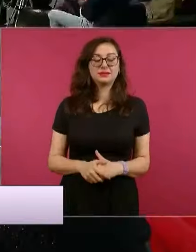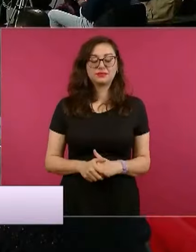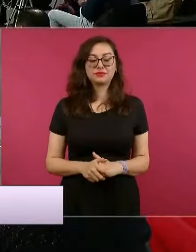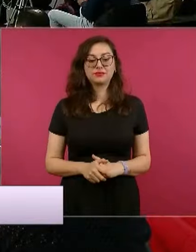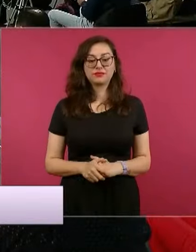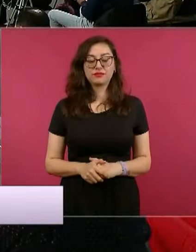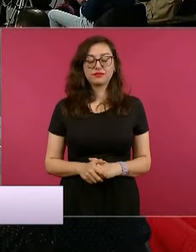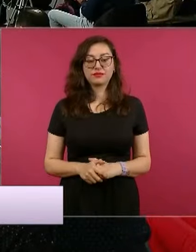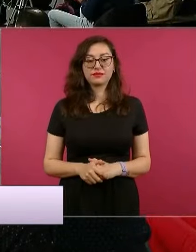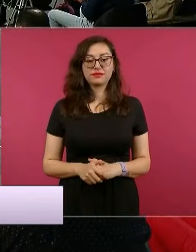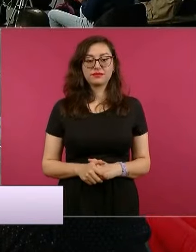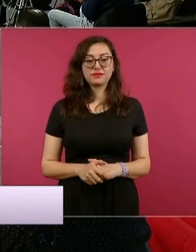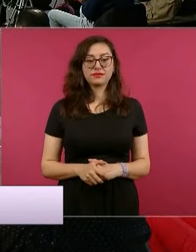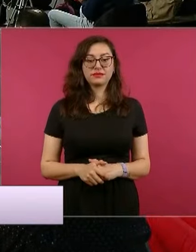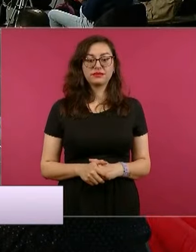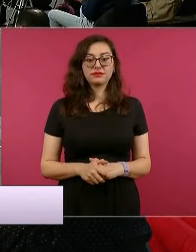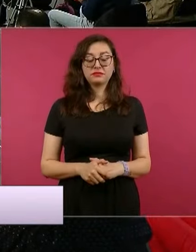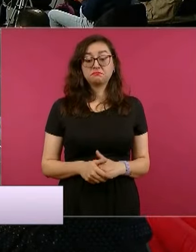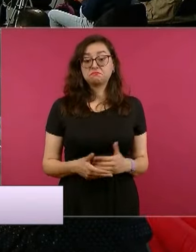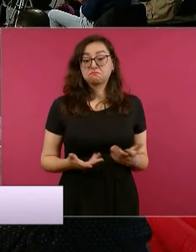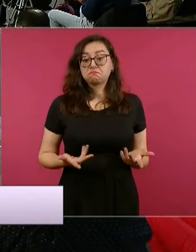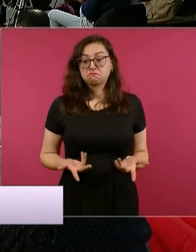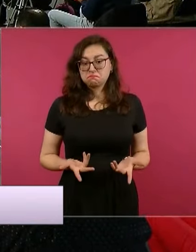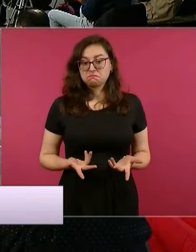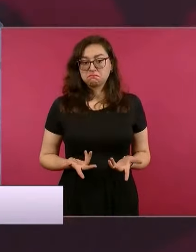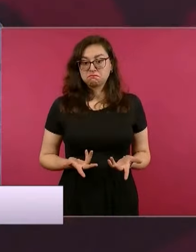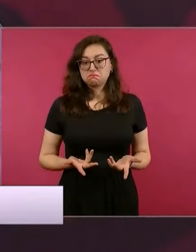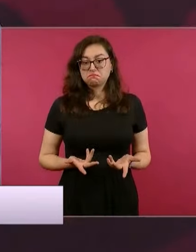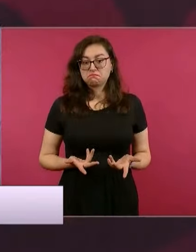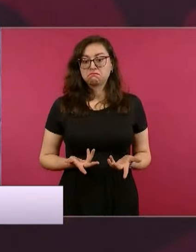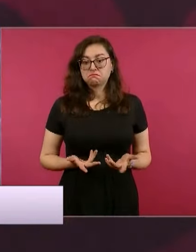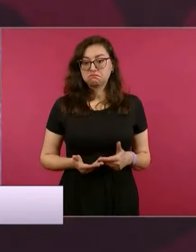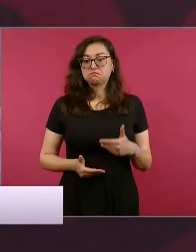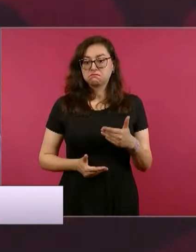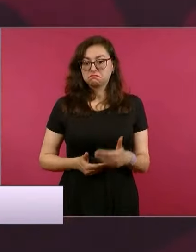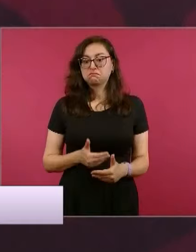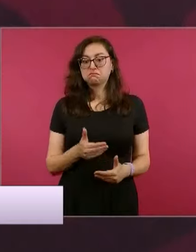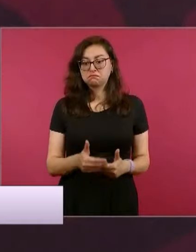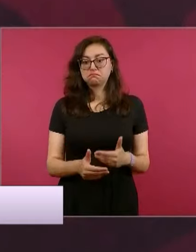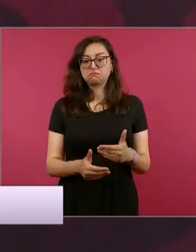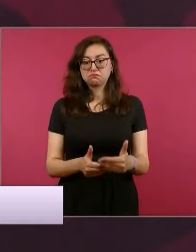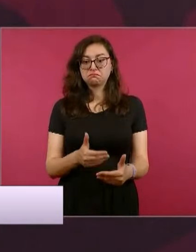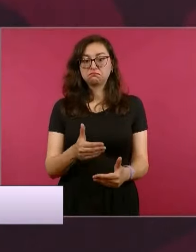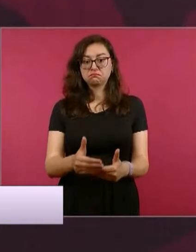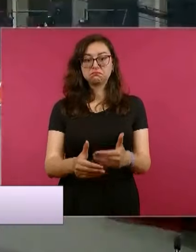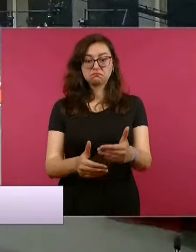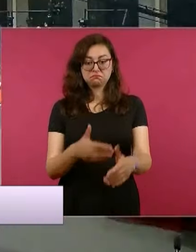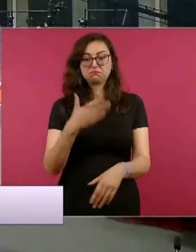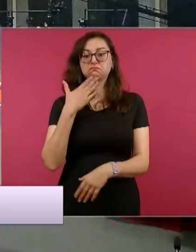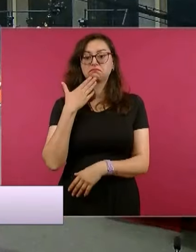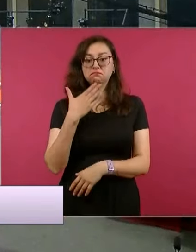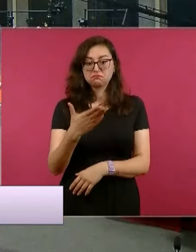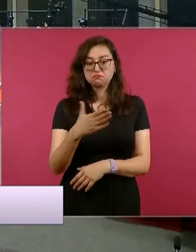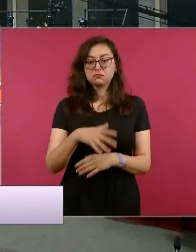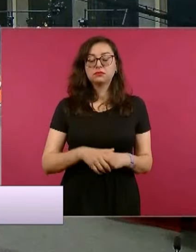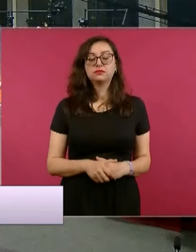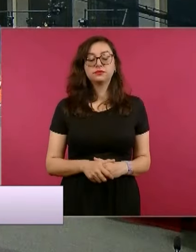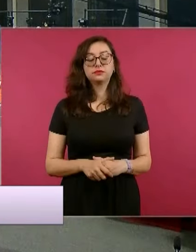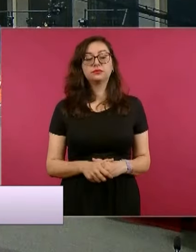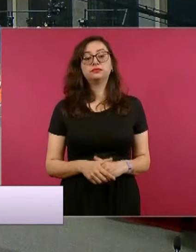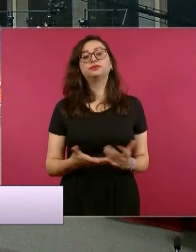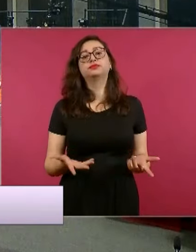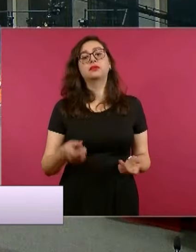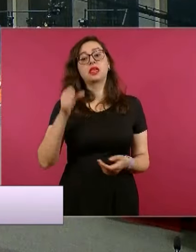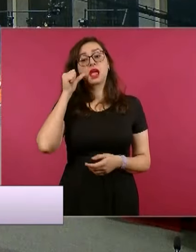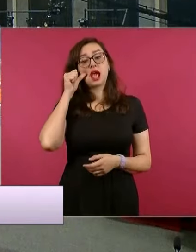los habitantes de estos municipios. Evidentemente es gente que llegó de otro lado y que se ponen estos uniformes para tener una